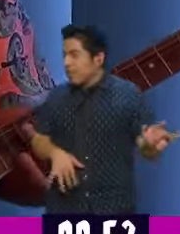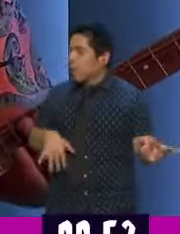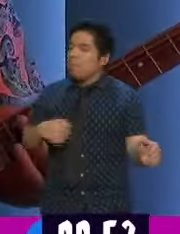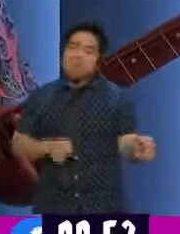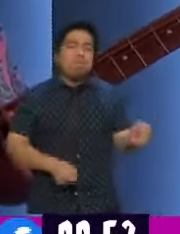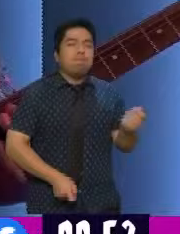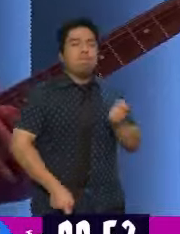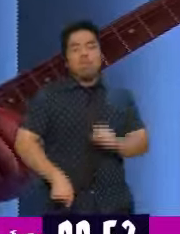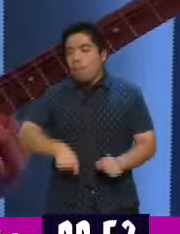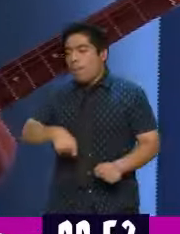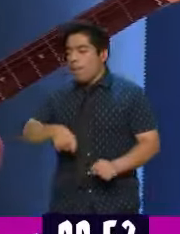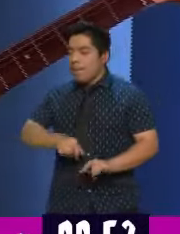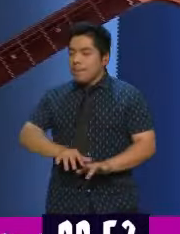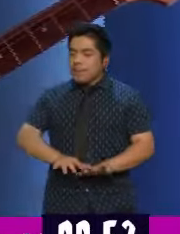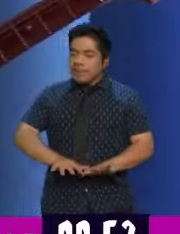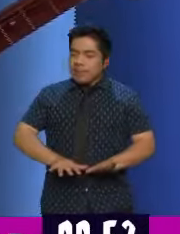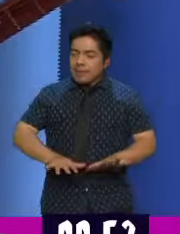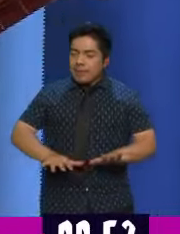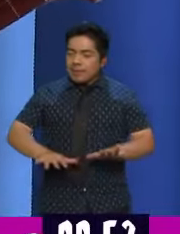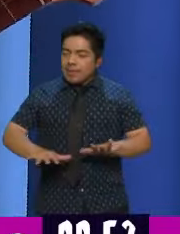param, da.